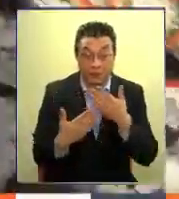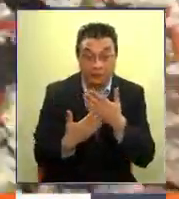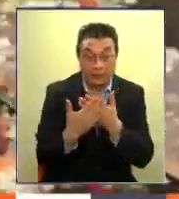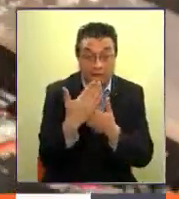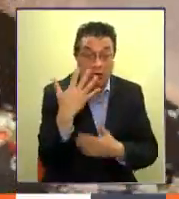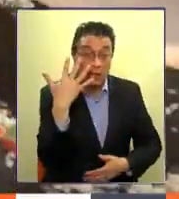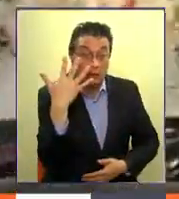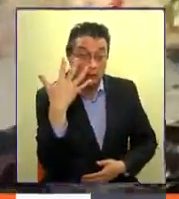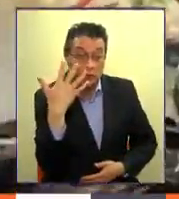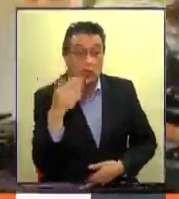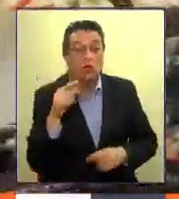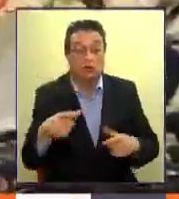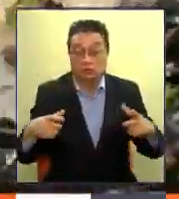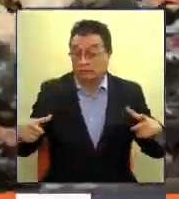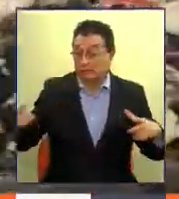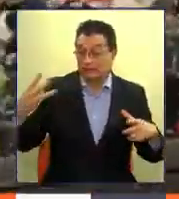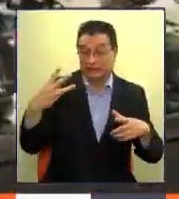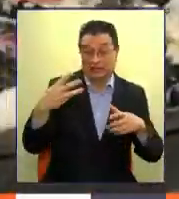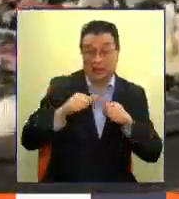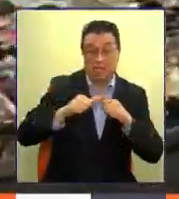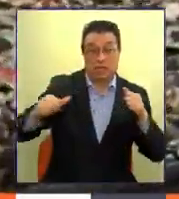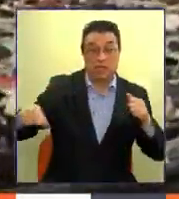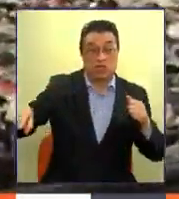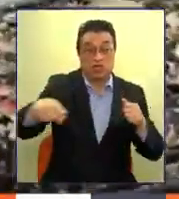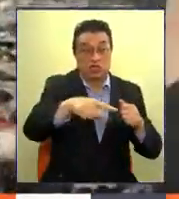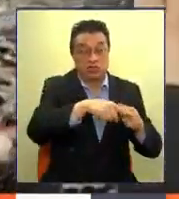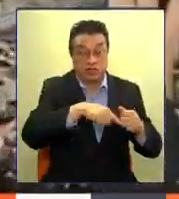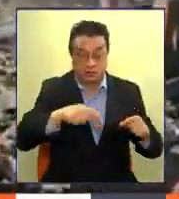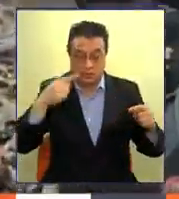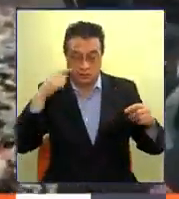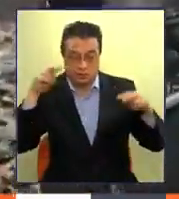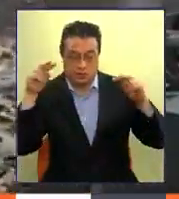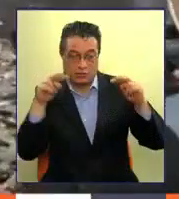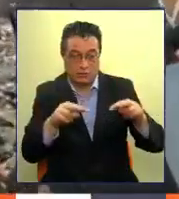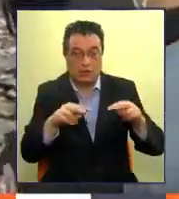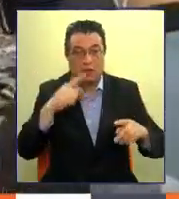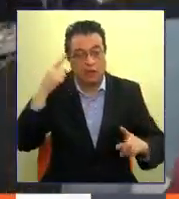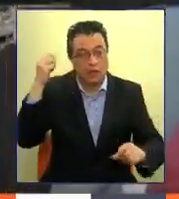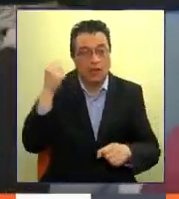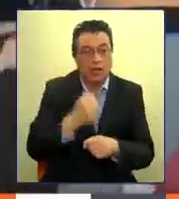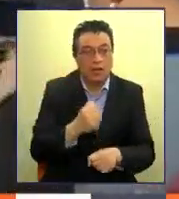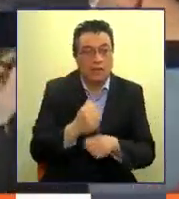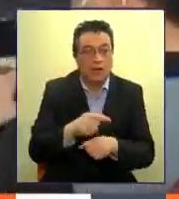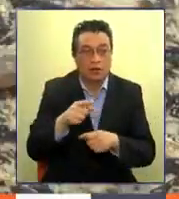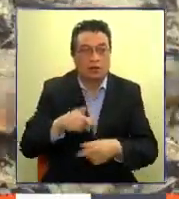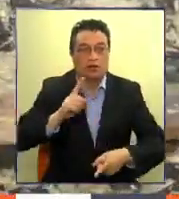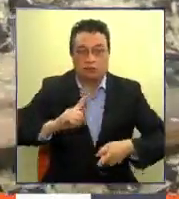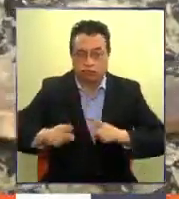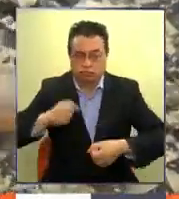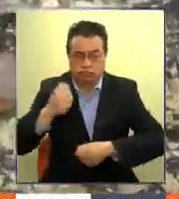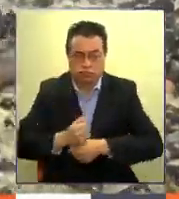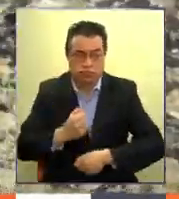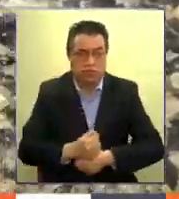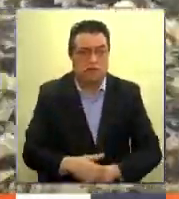mañana y este disco de 3 metros de diámetro, el centro de la atención de la misión, el centro de operaciones.